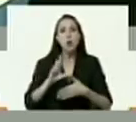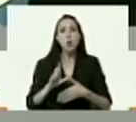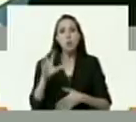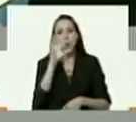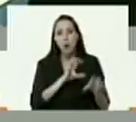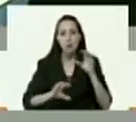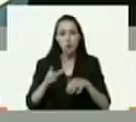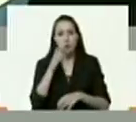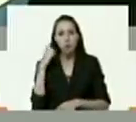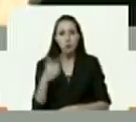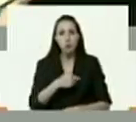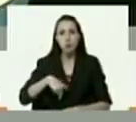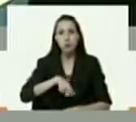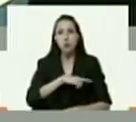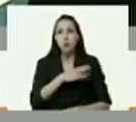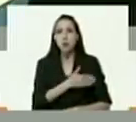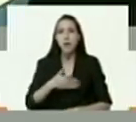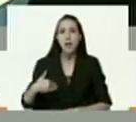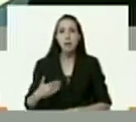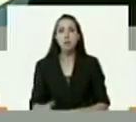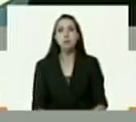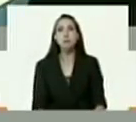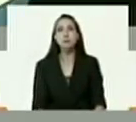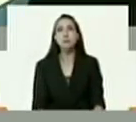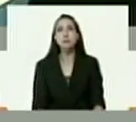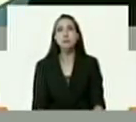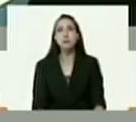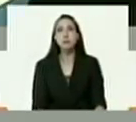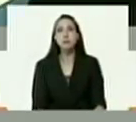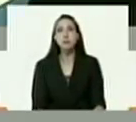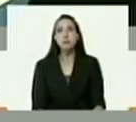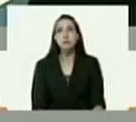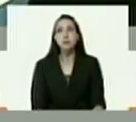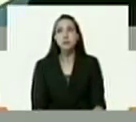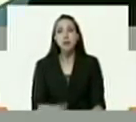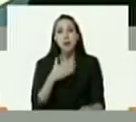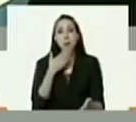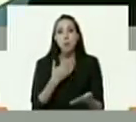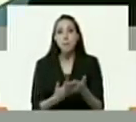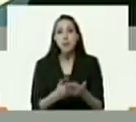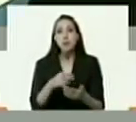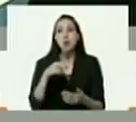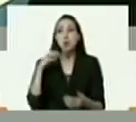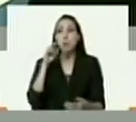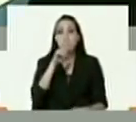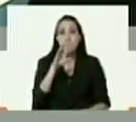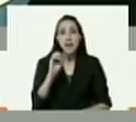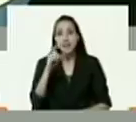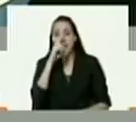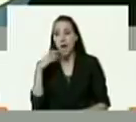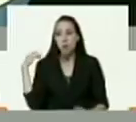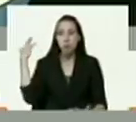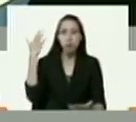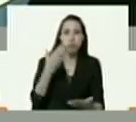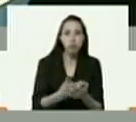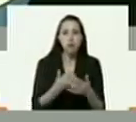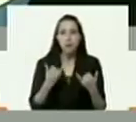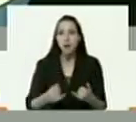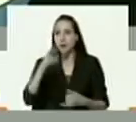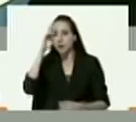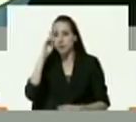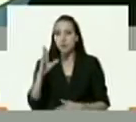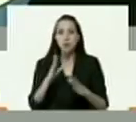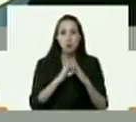queremos. Ojalá haya una inflexión, ojalá haya una reflexión, que estamos pidiendo desde hace 20 años, para que se respete a los procesos